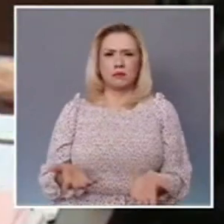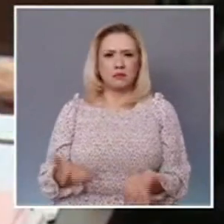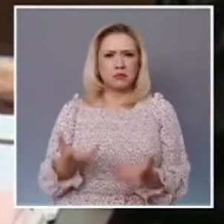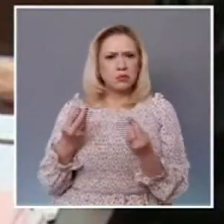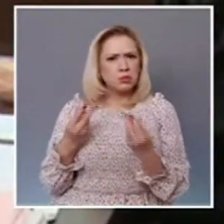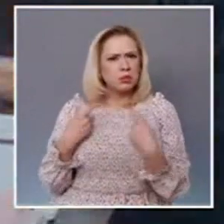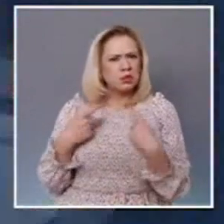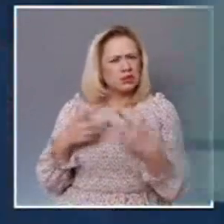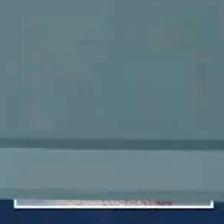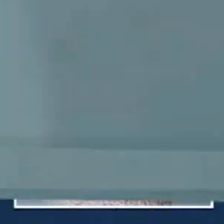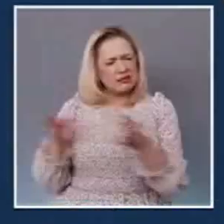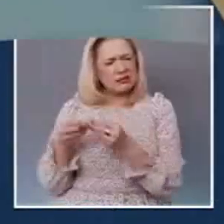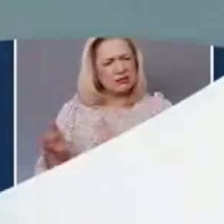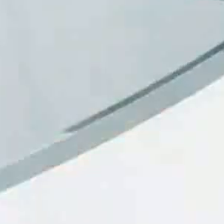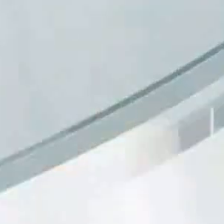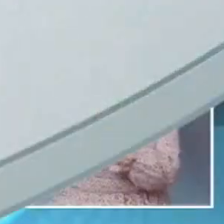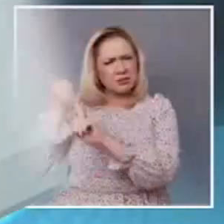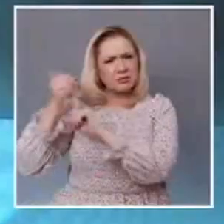en México.